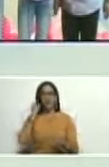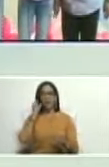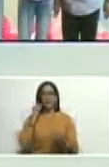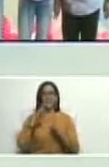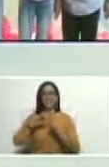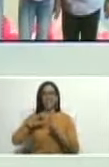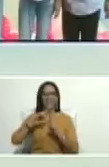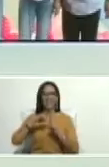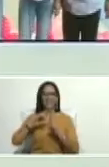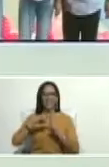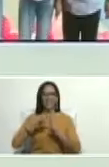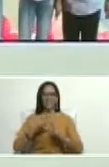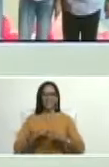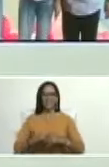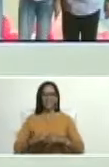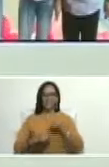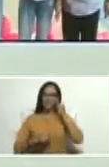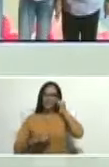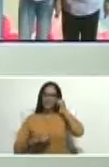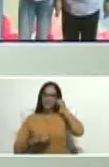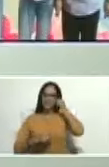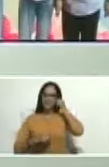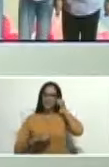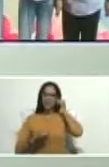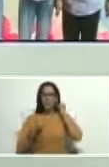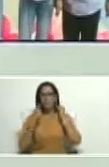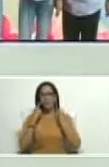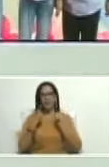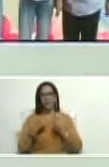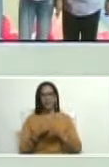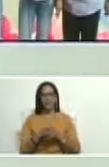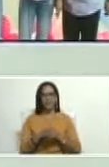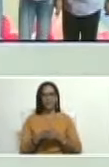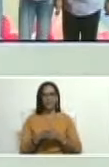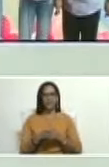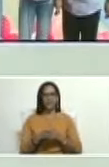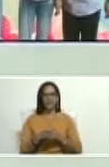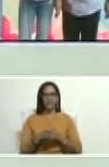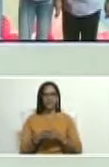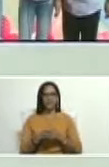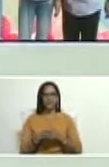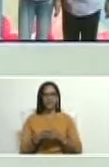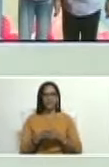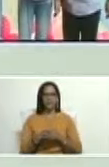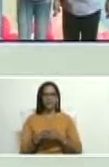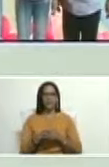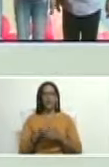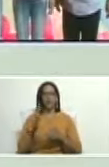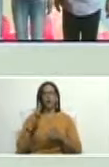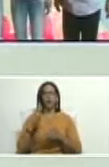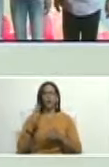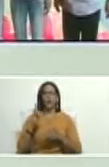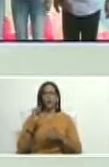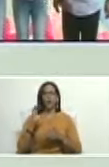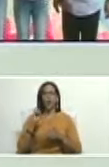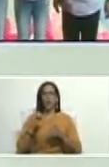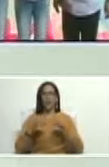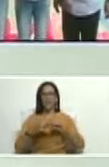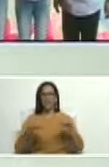el Táchira? Allá en Rubio, mira. Rubio es la tierra donde